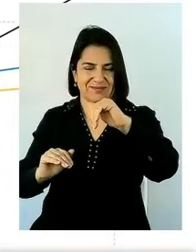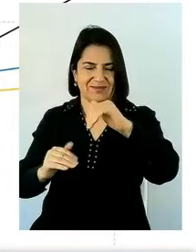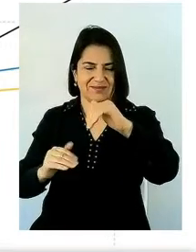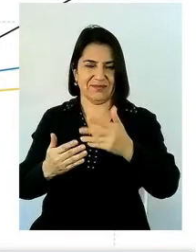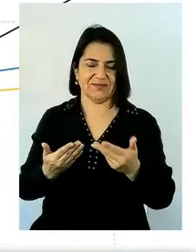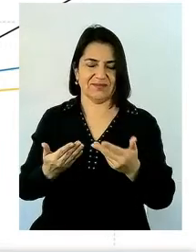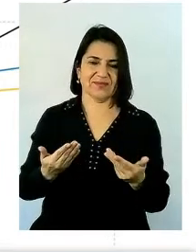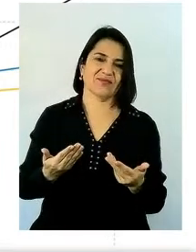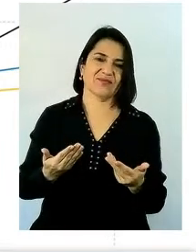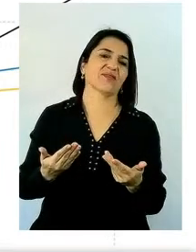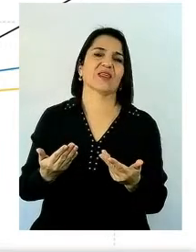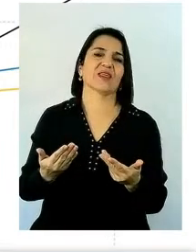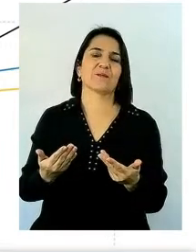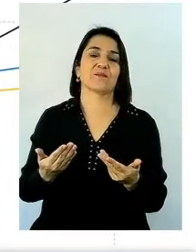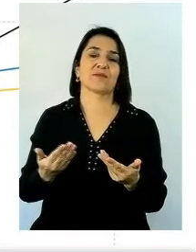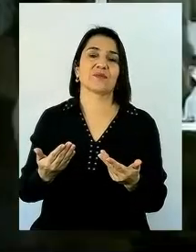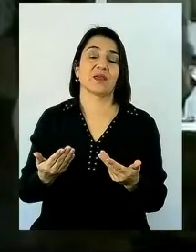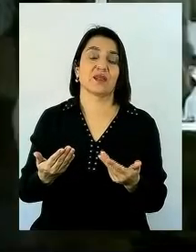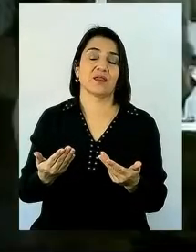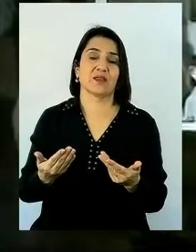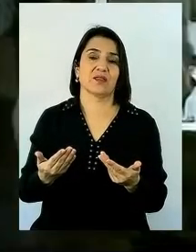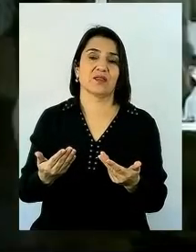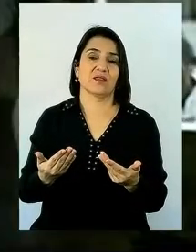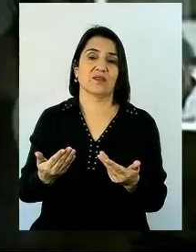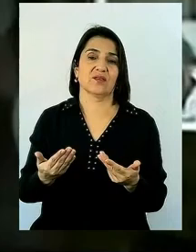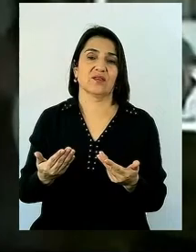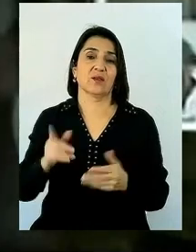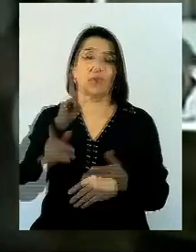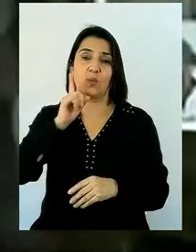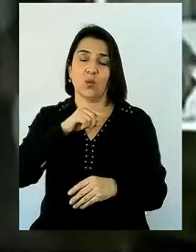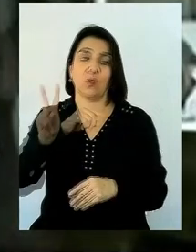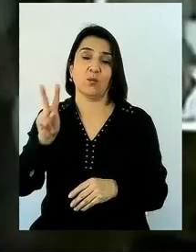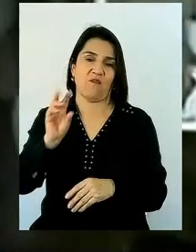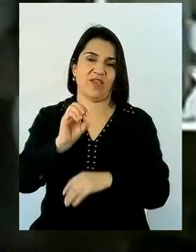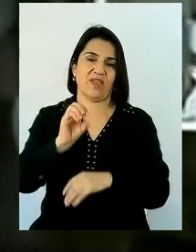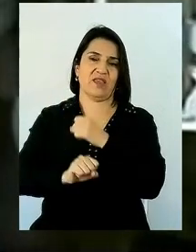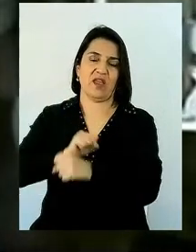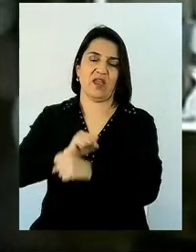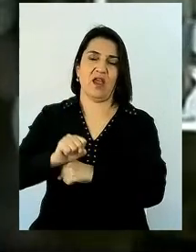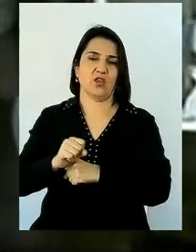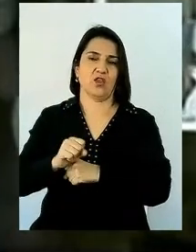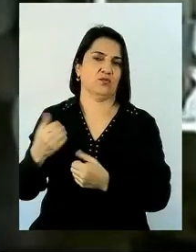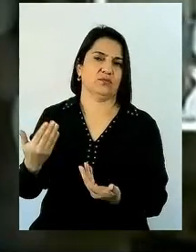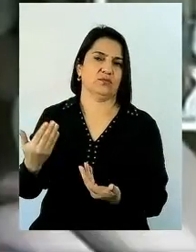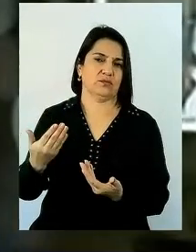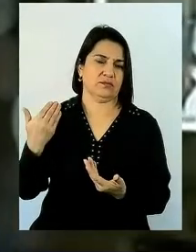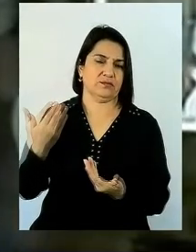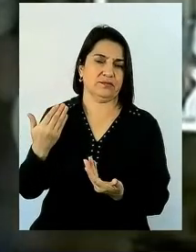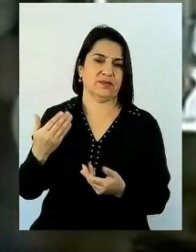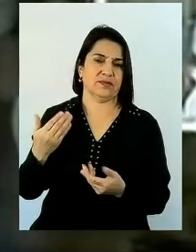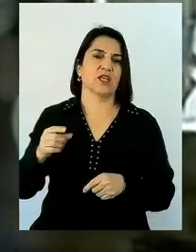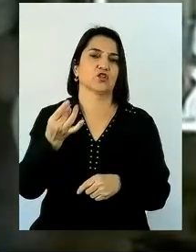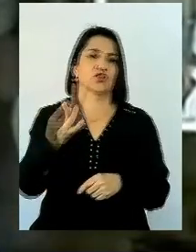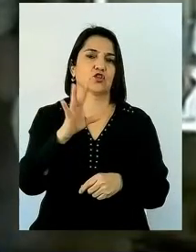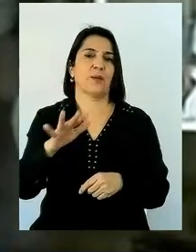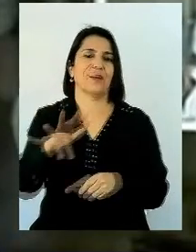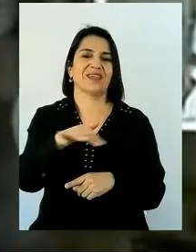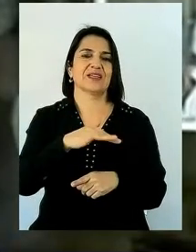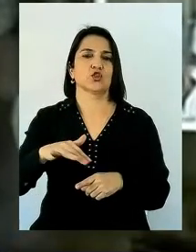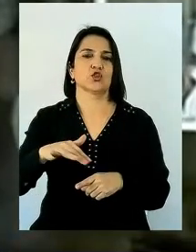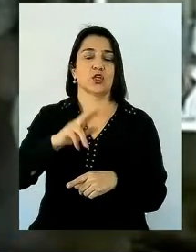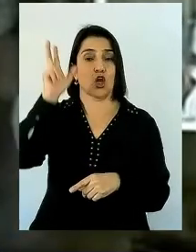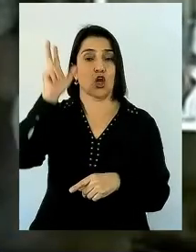a estos incrementos dentro de los últimos 20 años. Esto es solamente un panorama de Coyhaique. Y eso tiene una repercusión